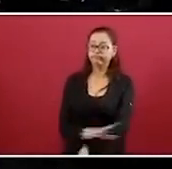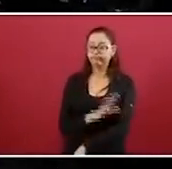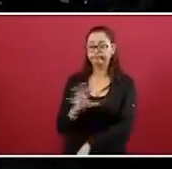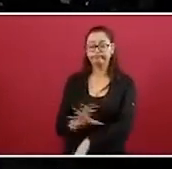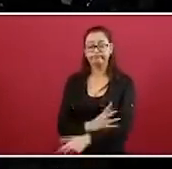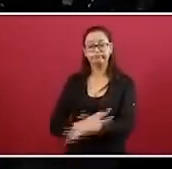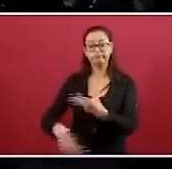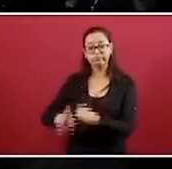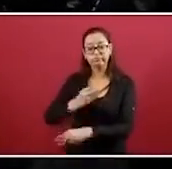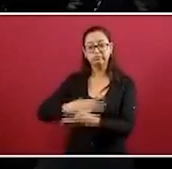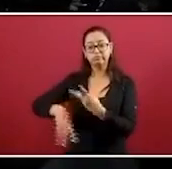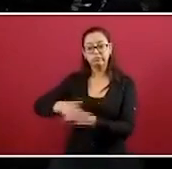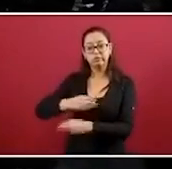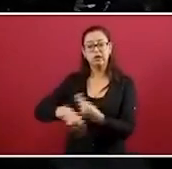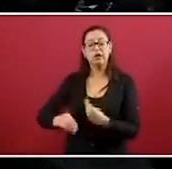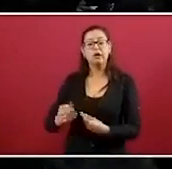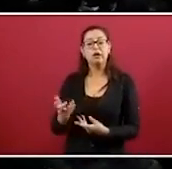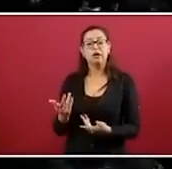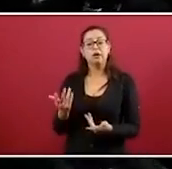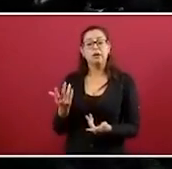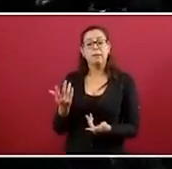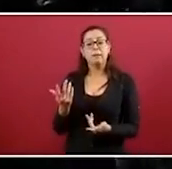para